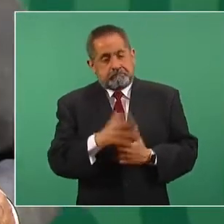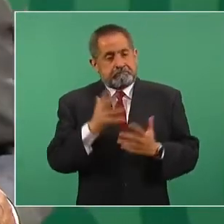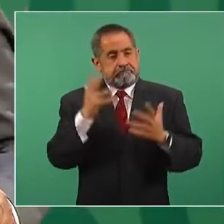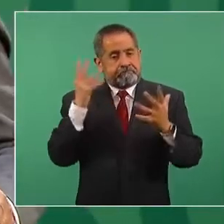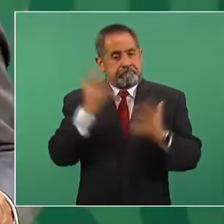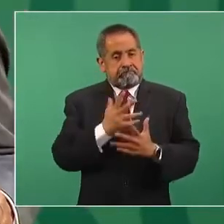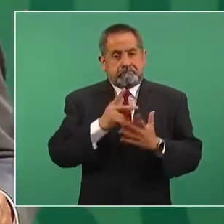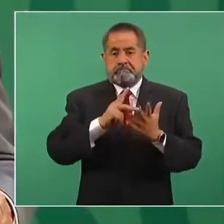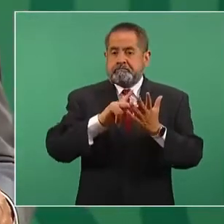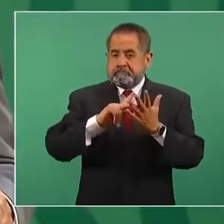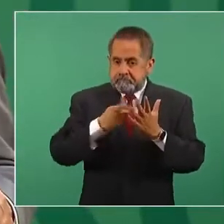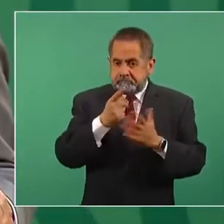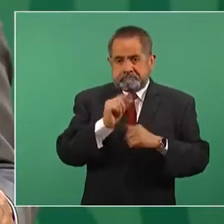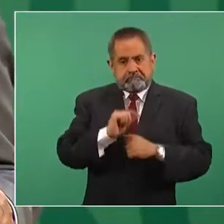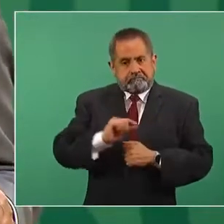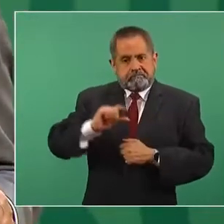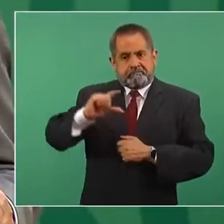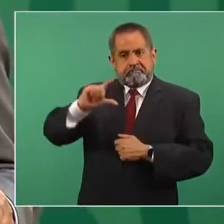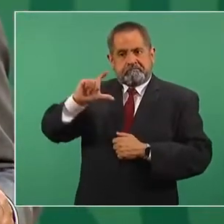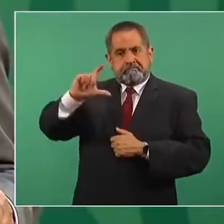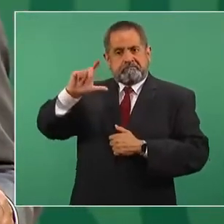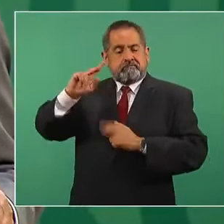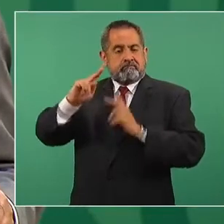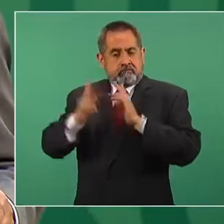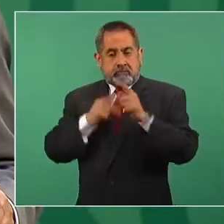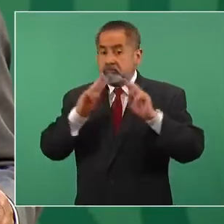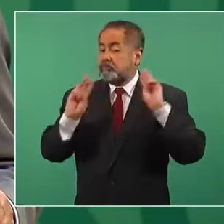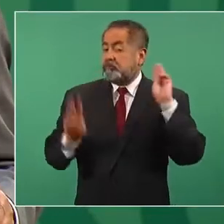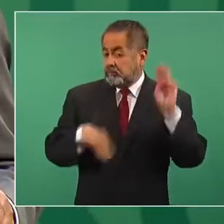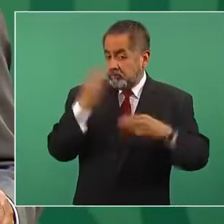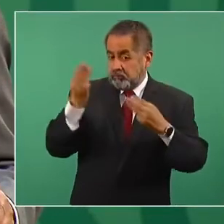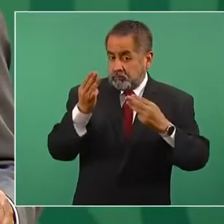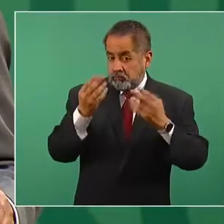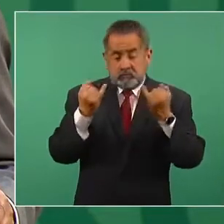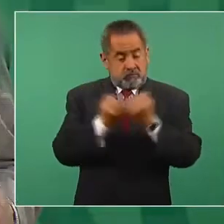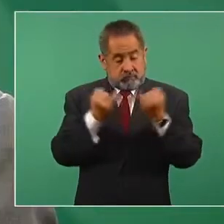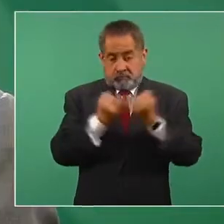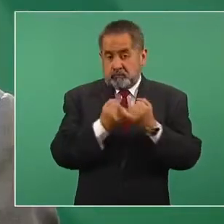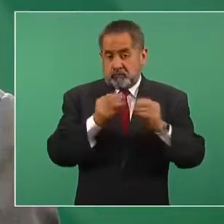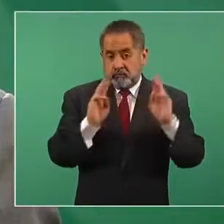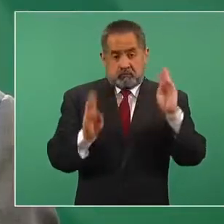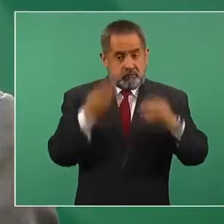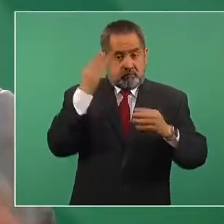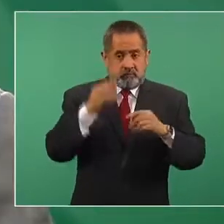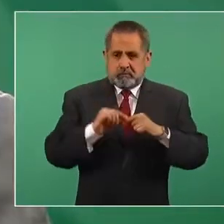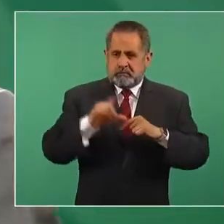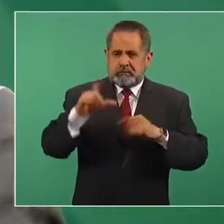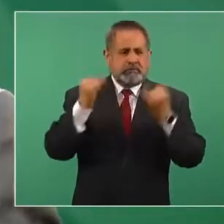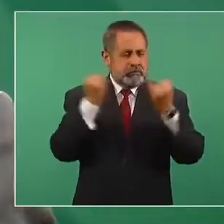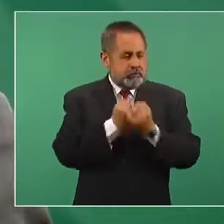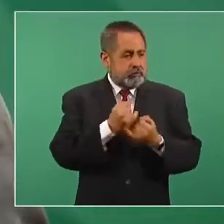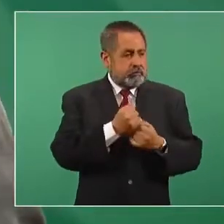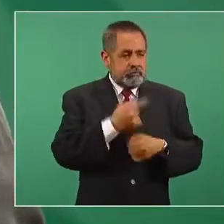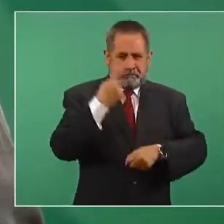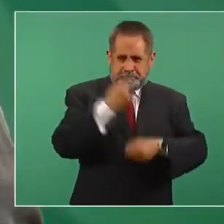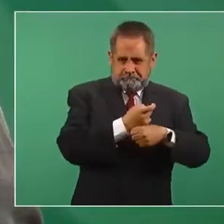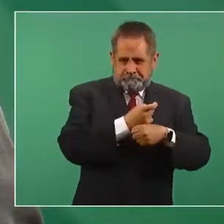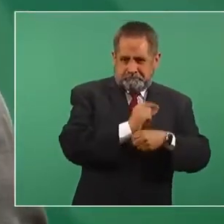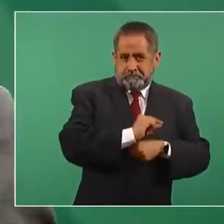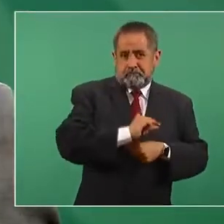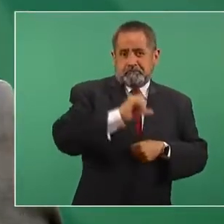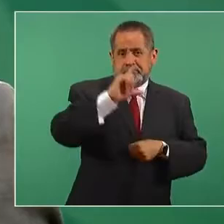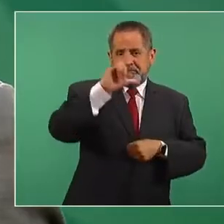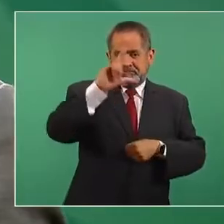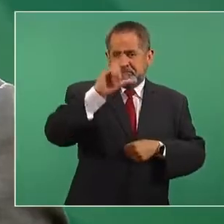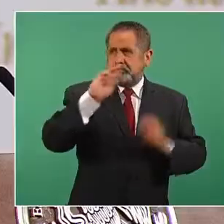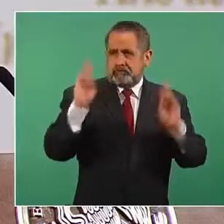repente se vino una segunda ola y fue mundial también, igual que la primera.